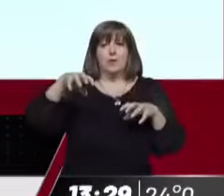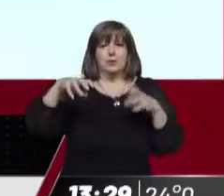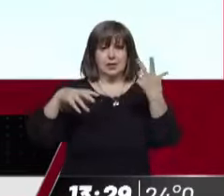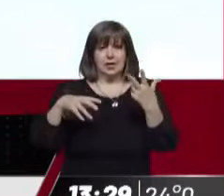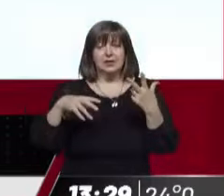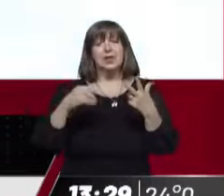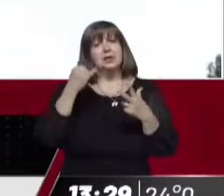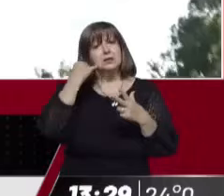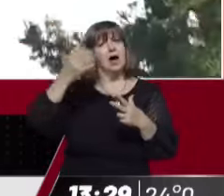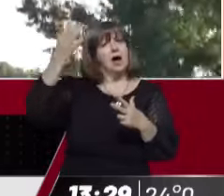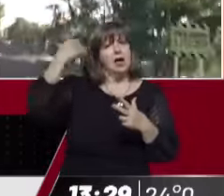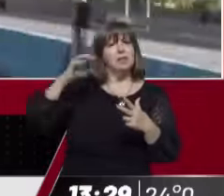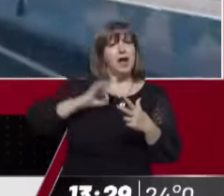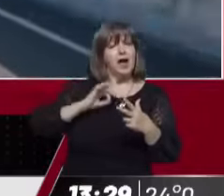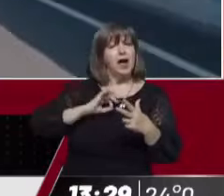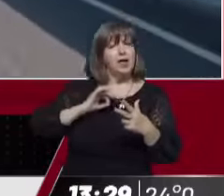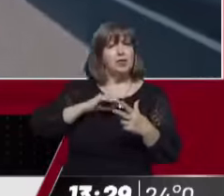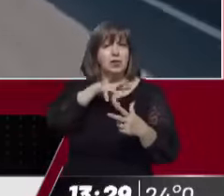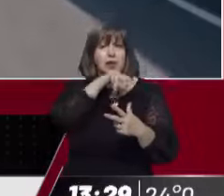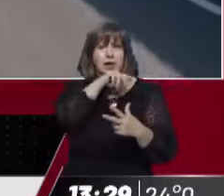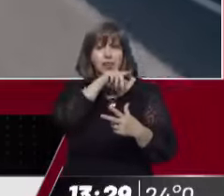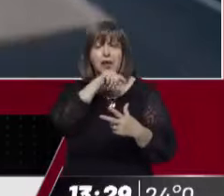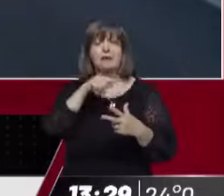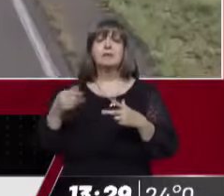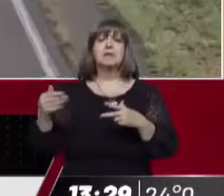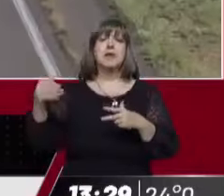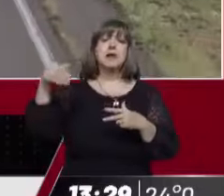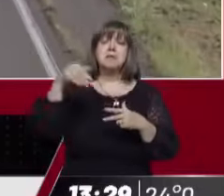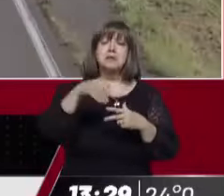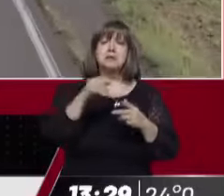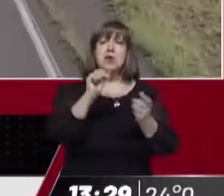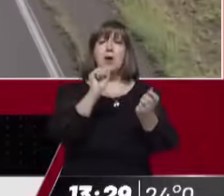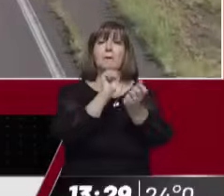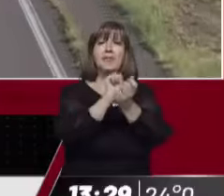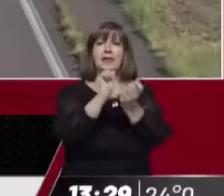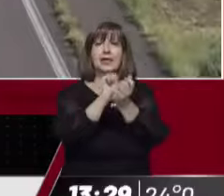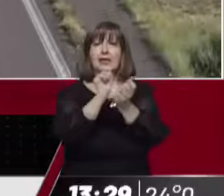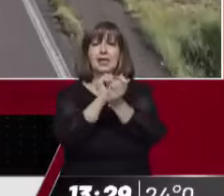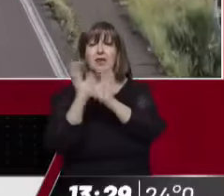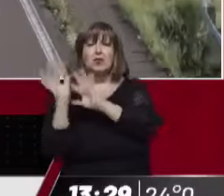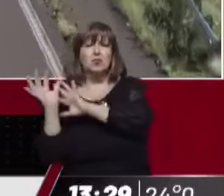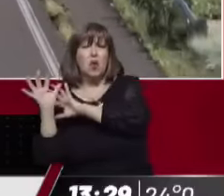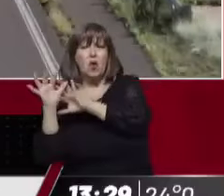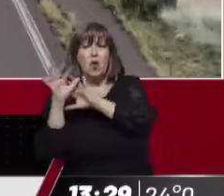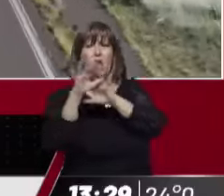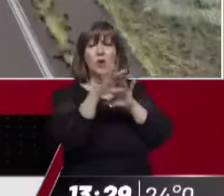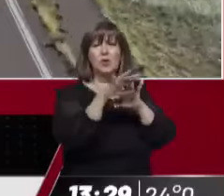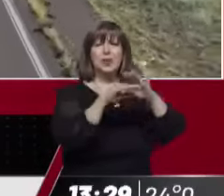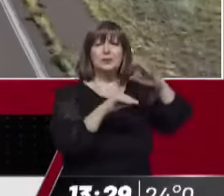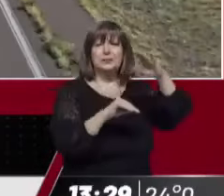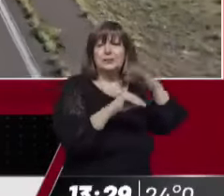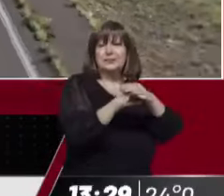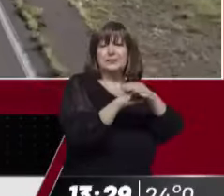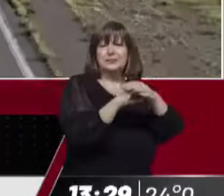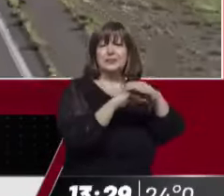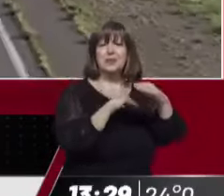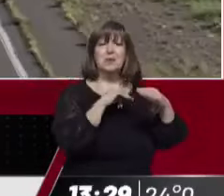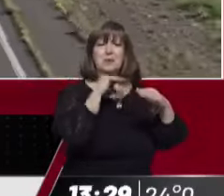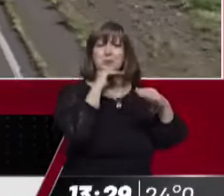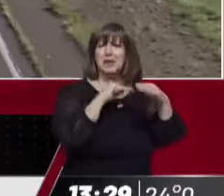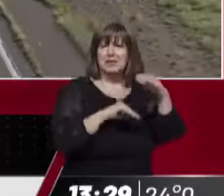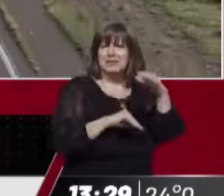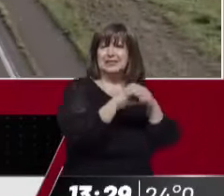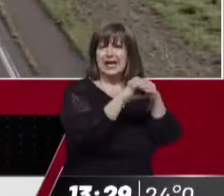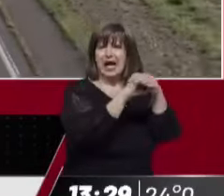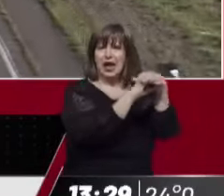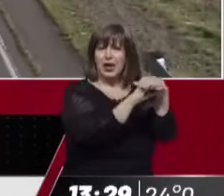de un tiempo a esta parte también la cantidad de internos en Mendoza ha aumentado. Es como el último escalón, ¿no?, de un